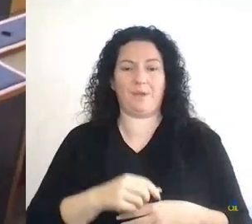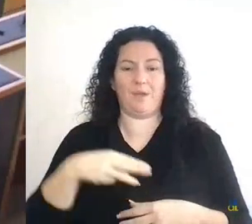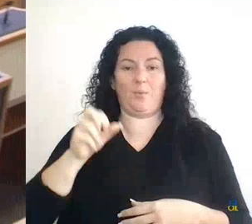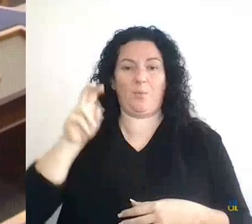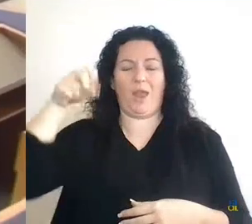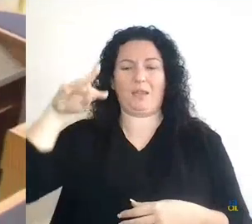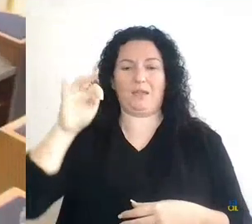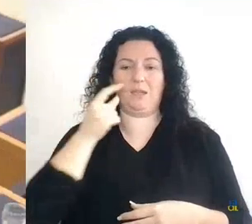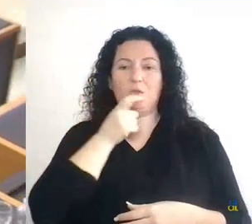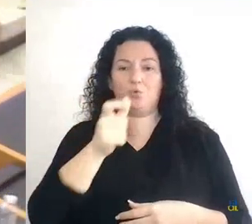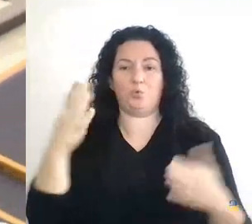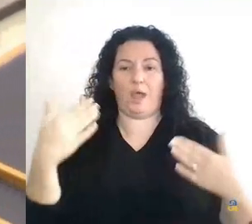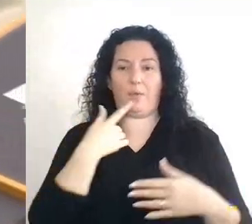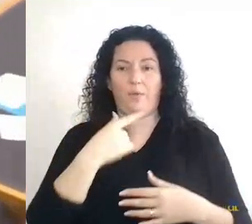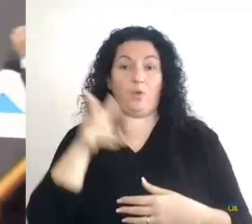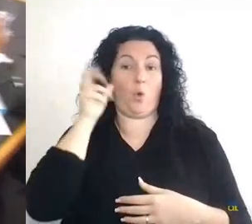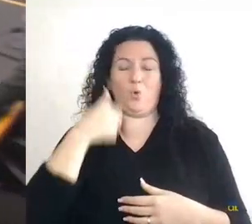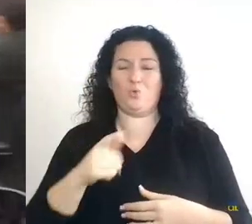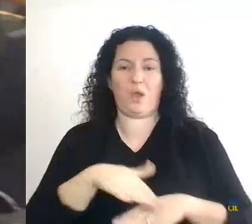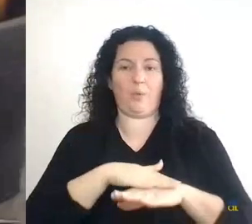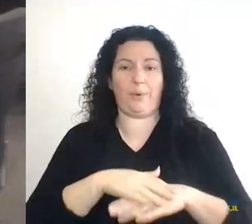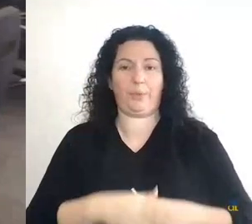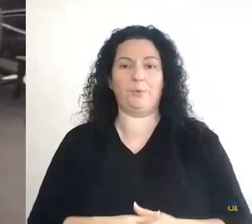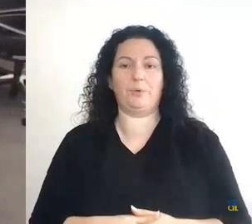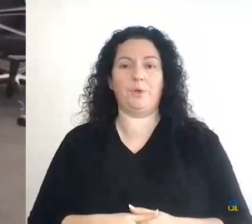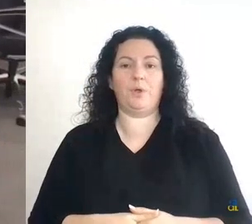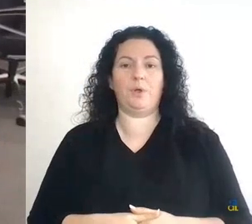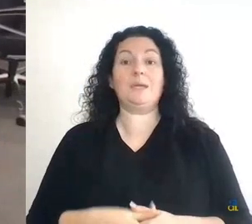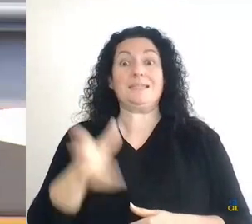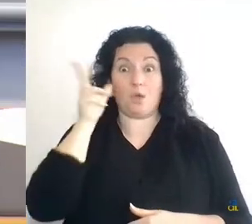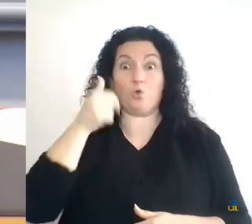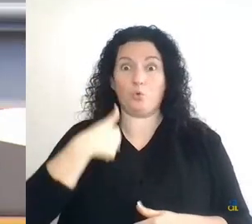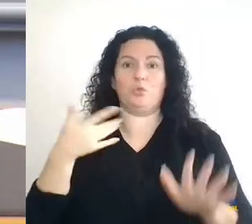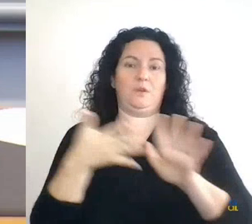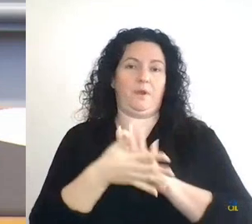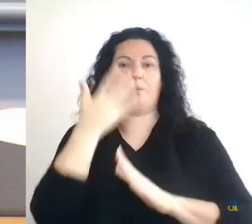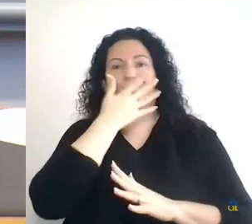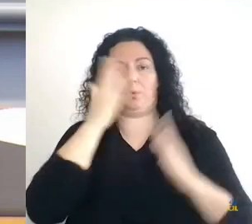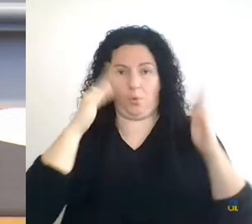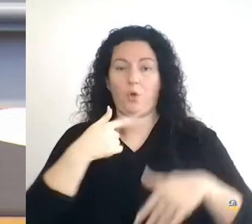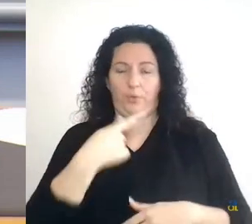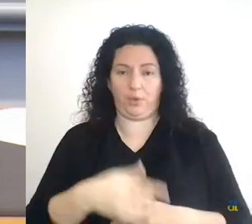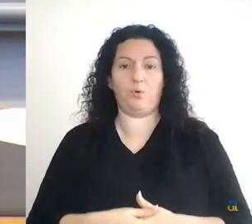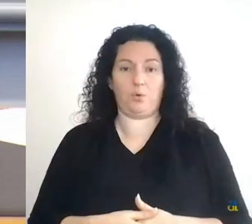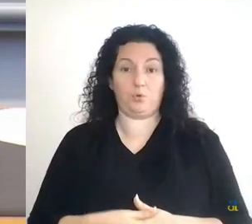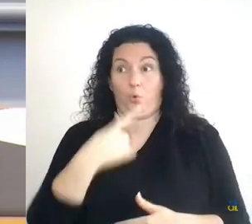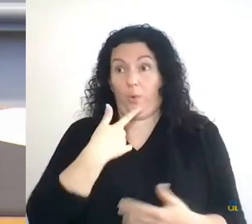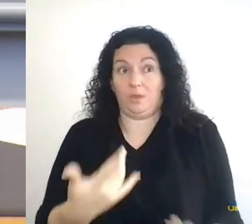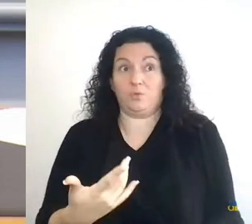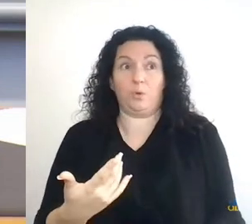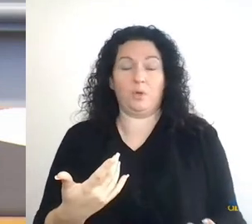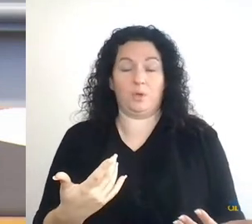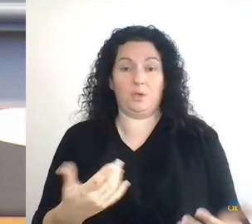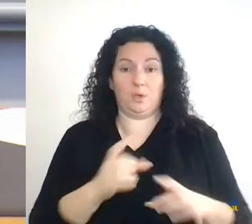insulto. Yo no lo he escuchado. Lo siento, pero no. Si lo hubiera escuchado, no sería sospechoso. He recriminado hasta interrupciones, pues recriminaría